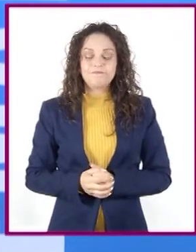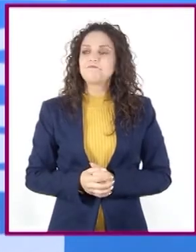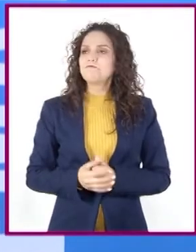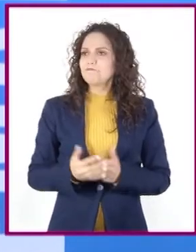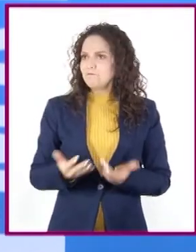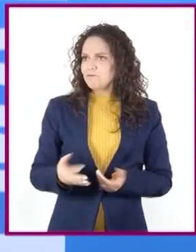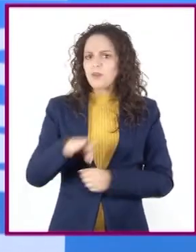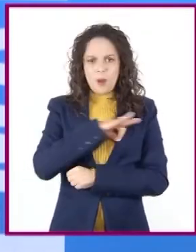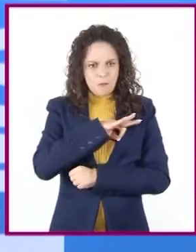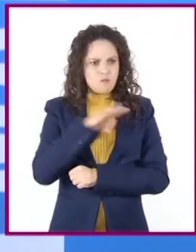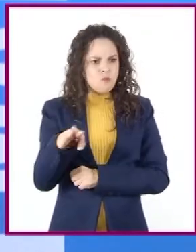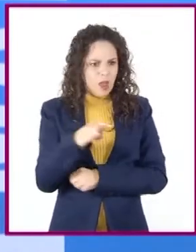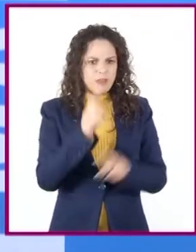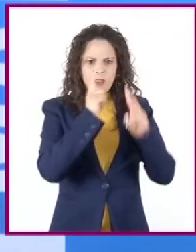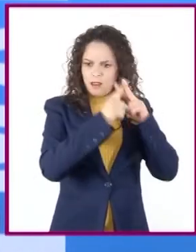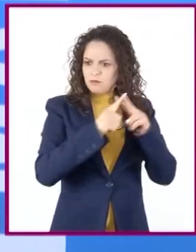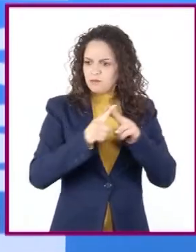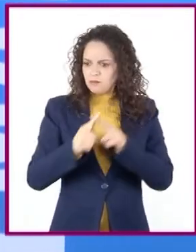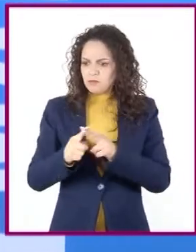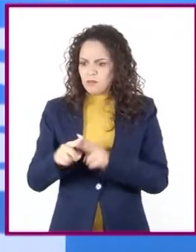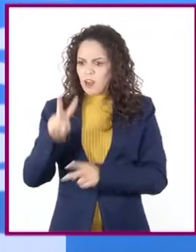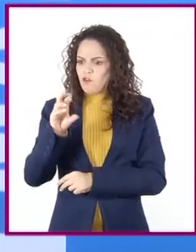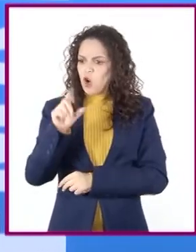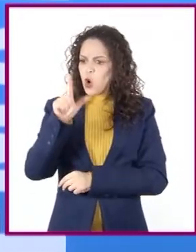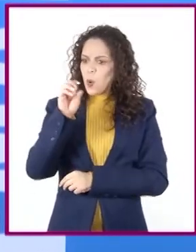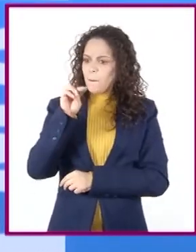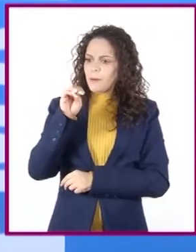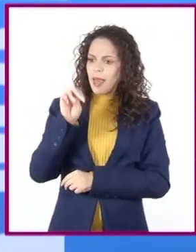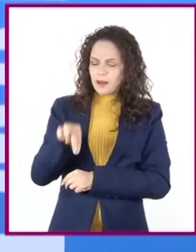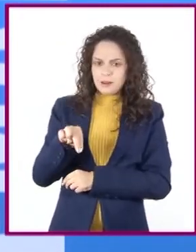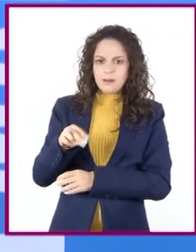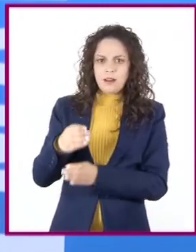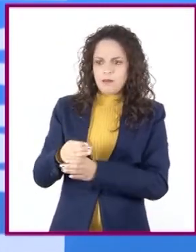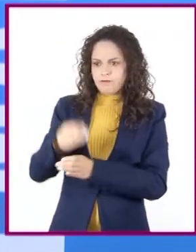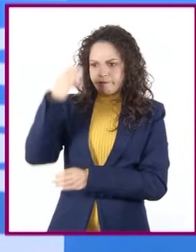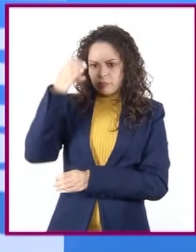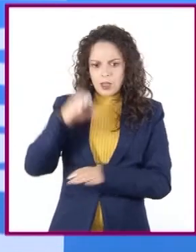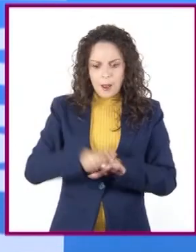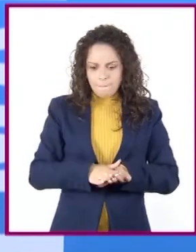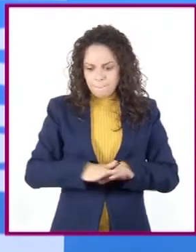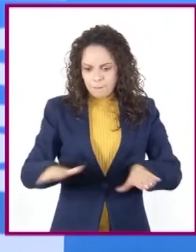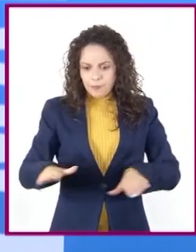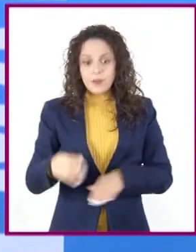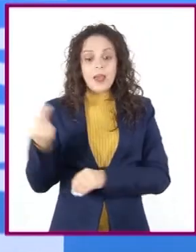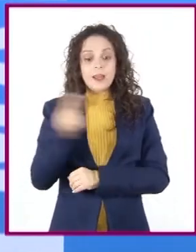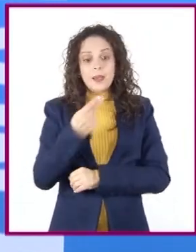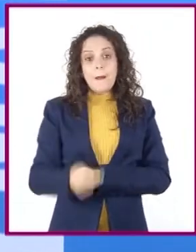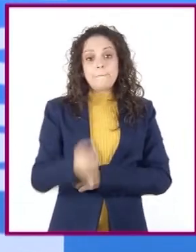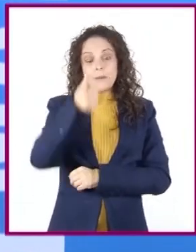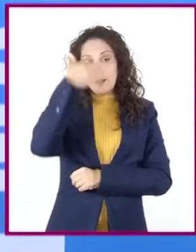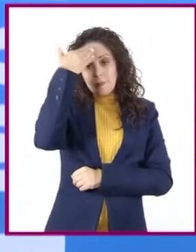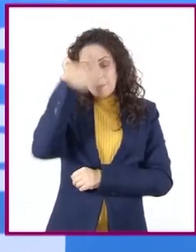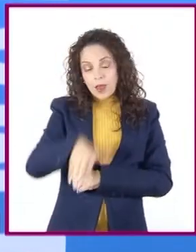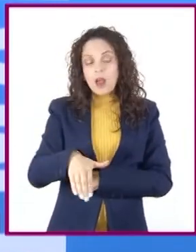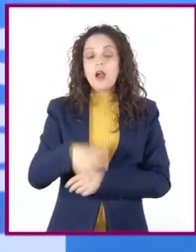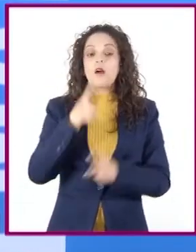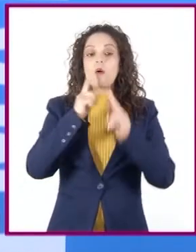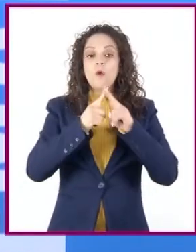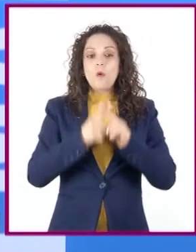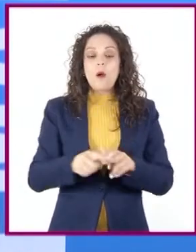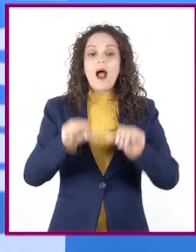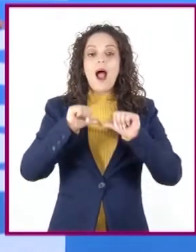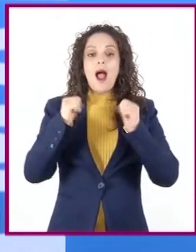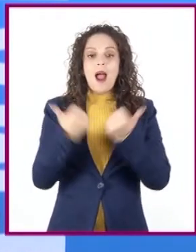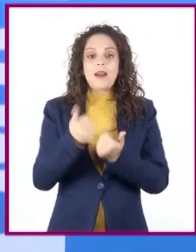podemos calcular el volumen de un prisma recto si sabemos calcular el área de la base. Escriban en su